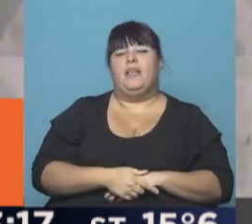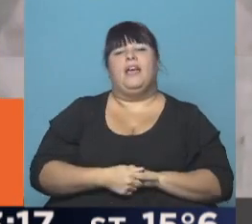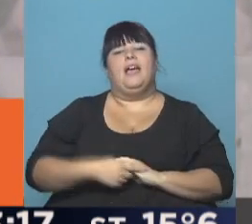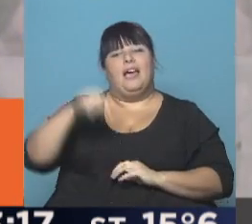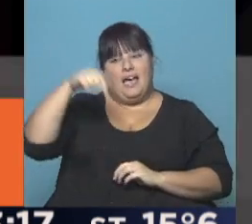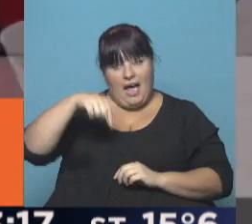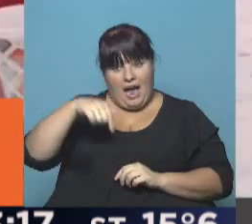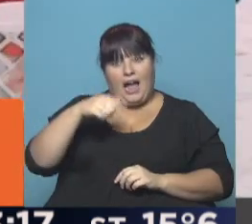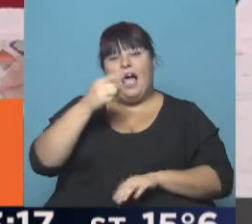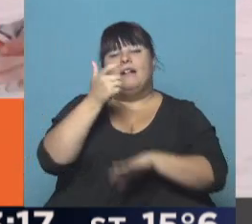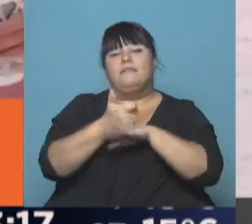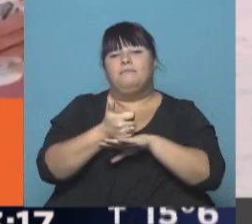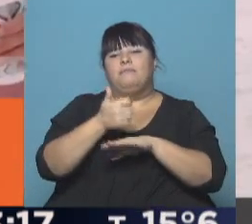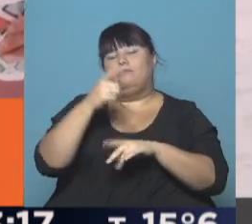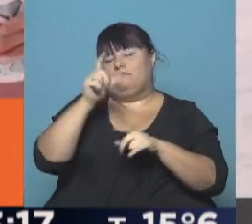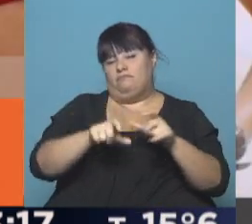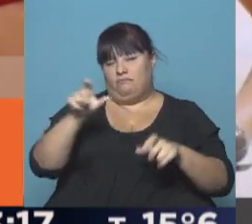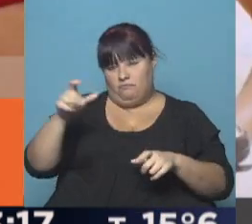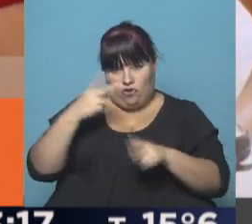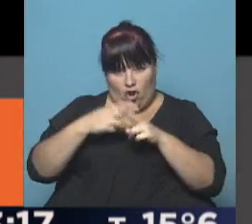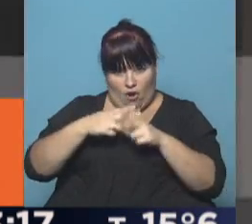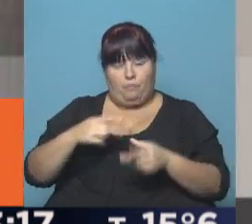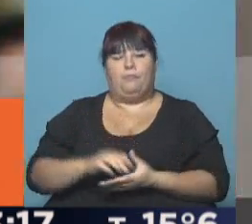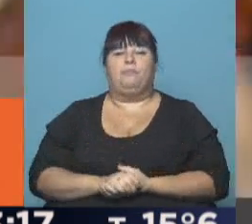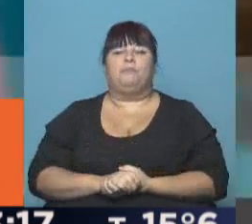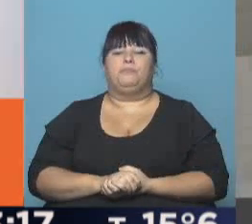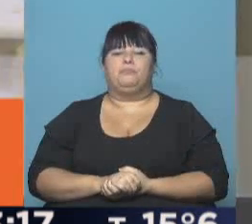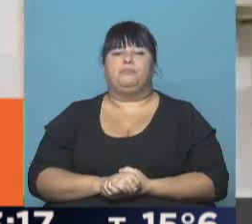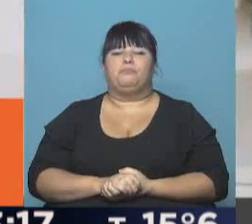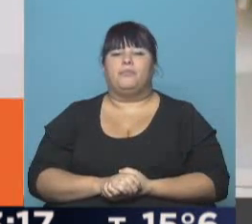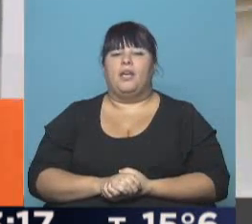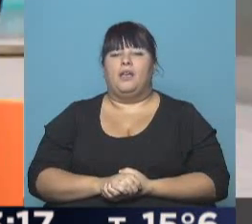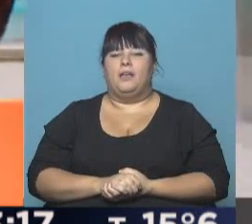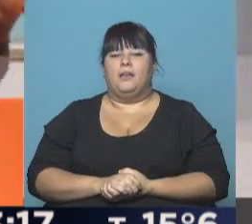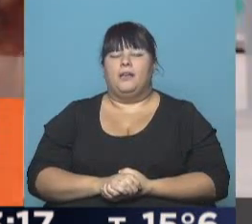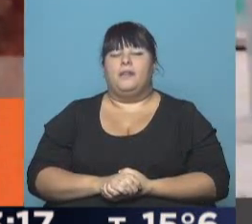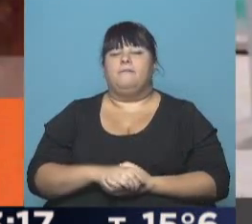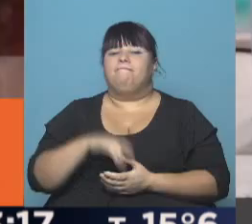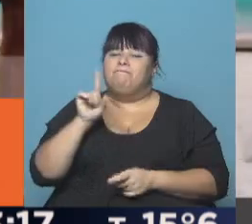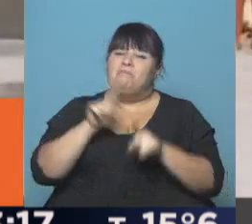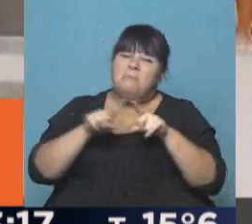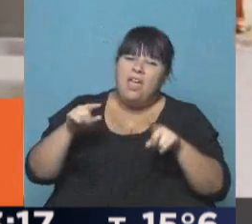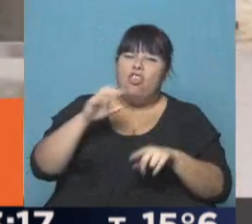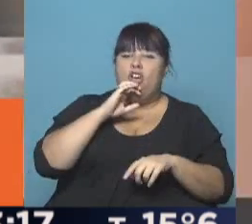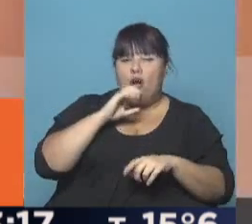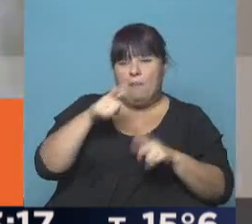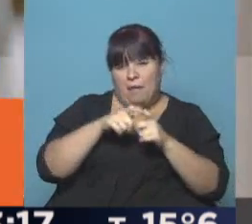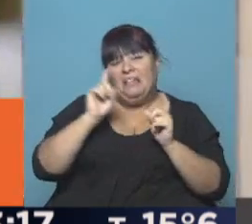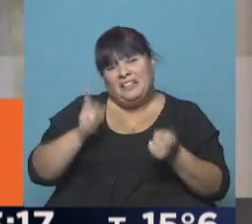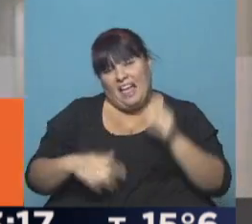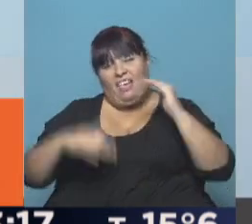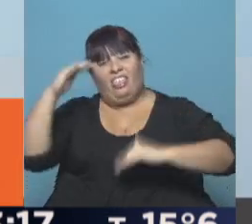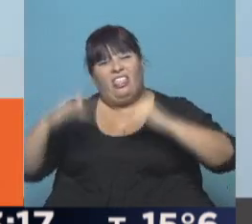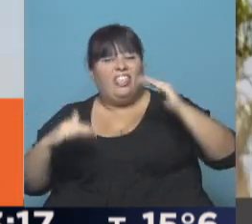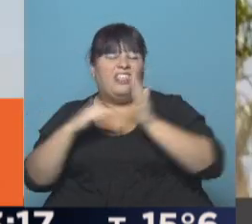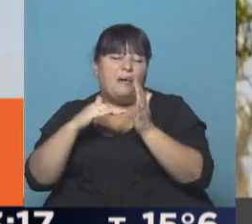tienen elenco encabezado por dwayne la roca johnson y zac efron con clave de comedia en toda la película eso también varía